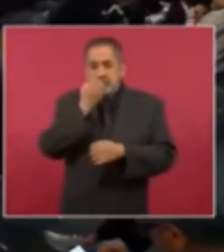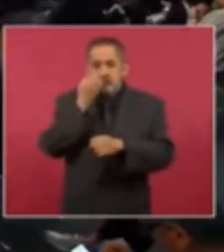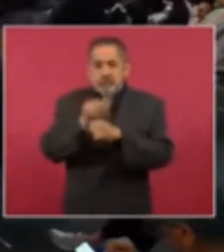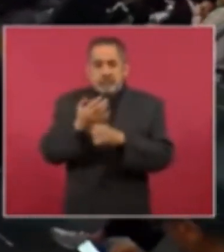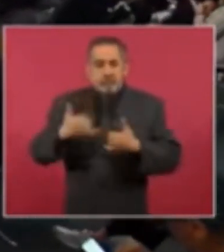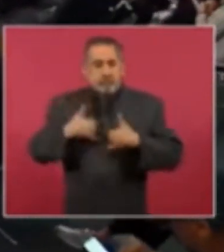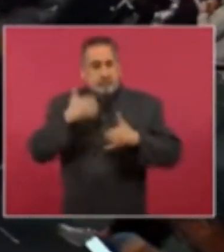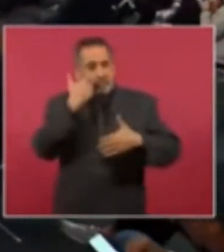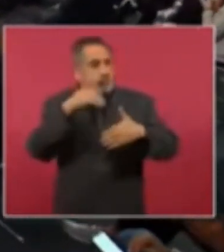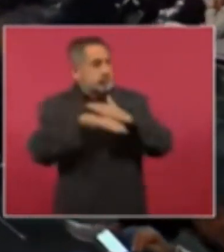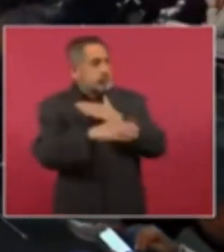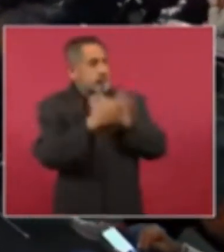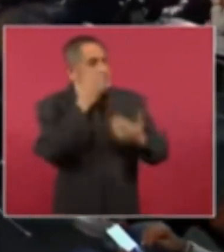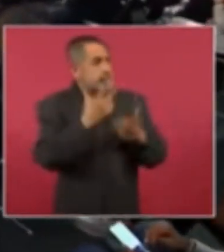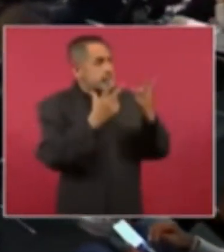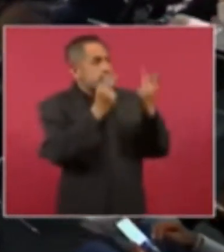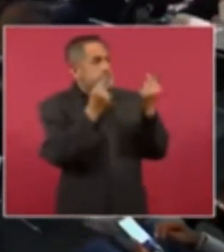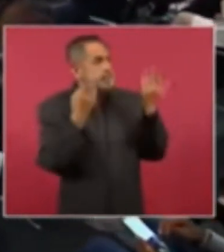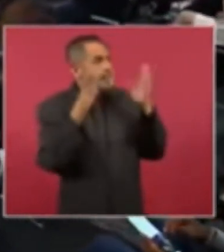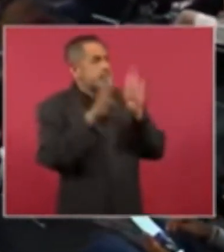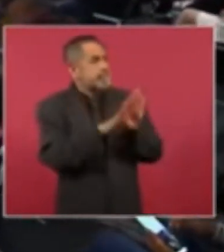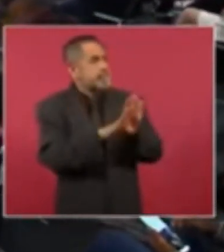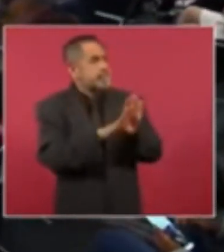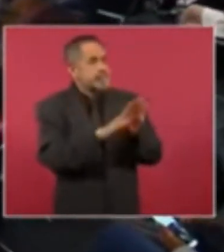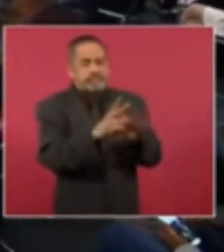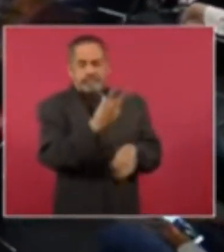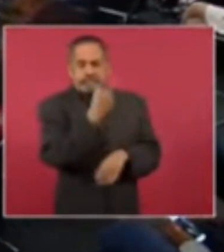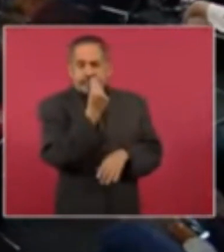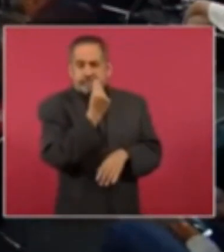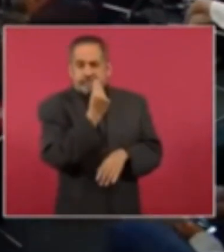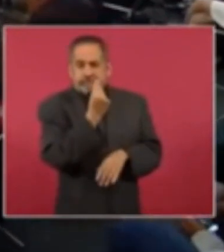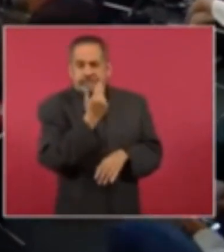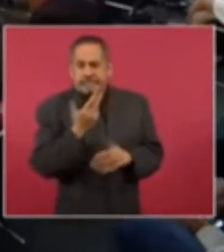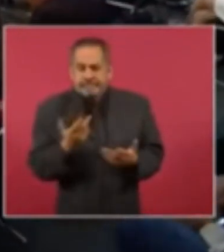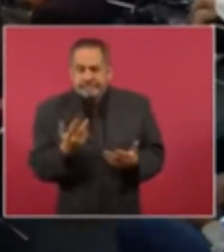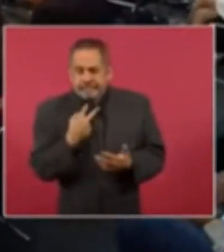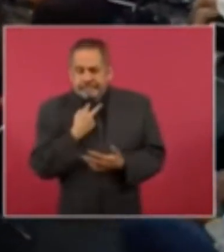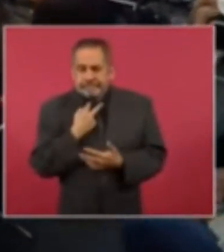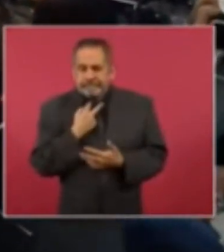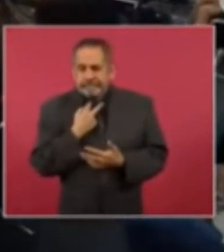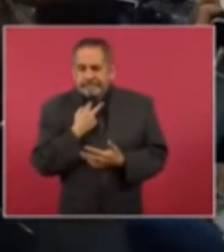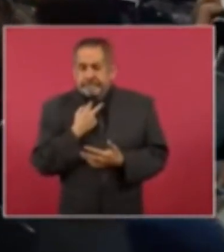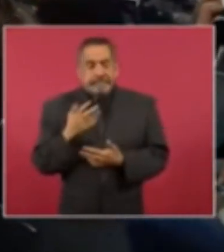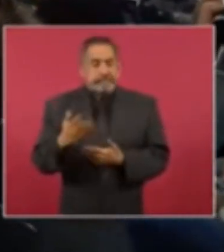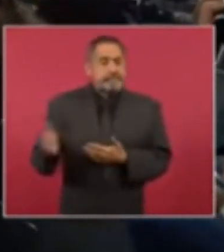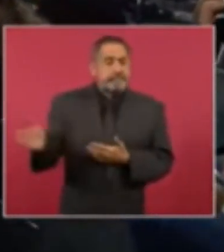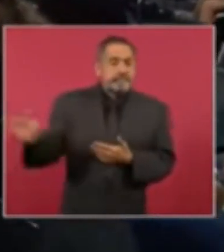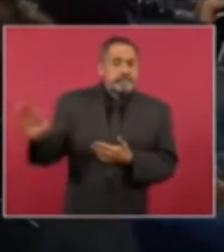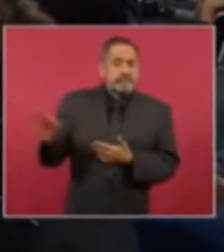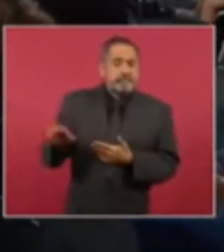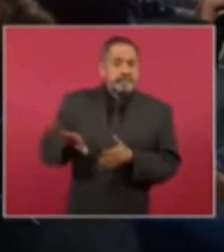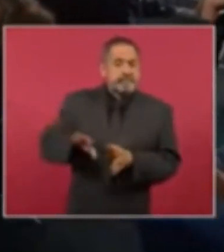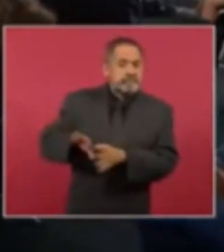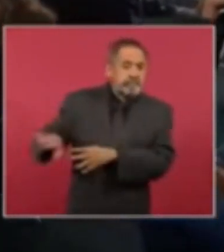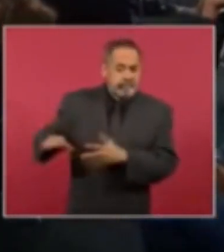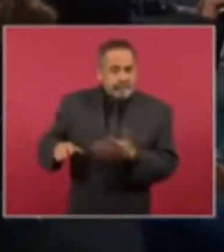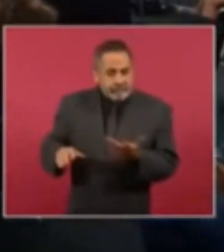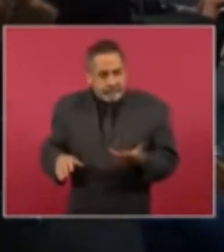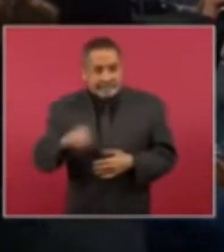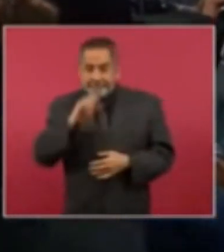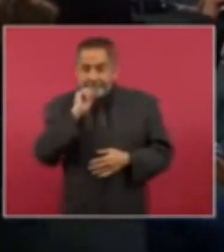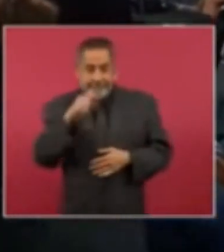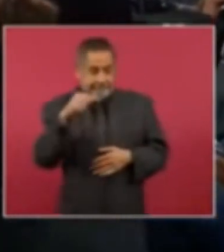querían estudiar en el nivel superior. Esto a la par que inventaron